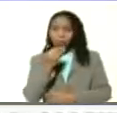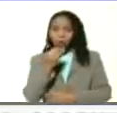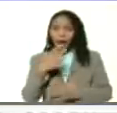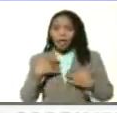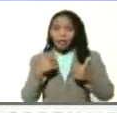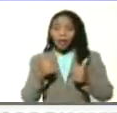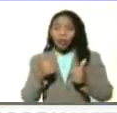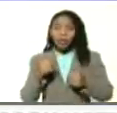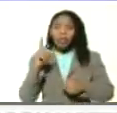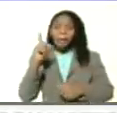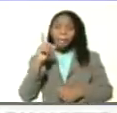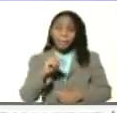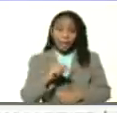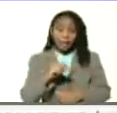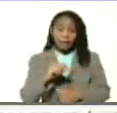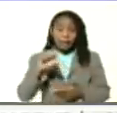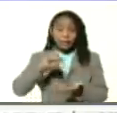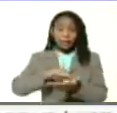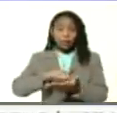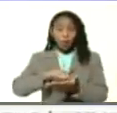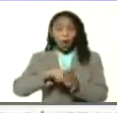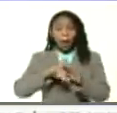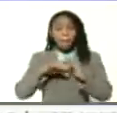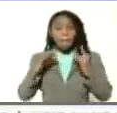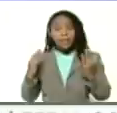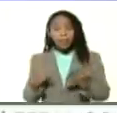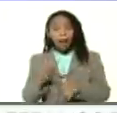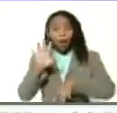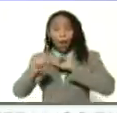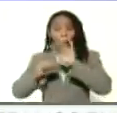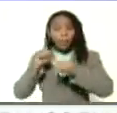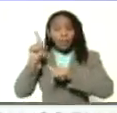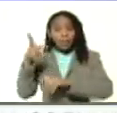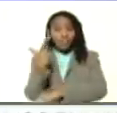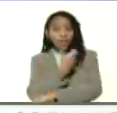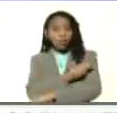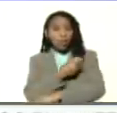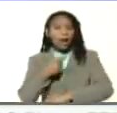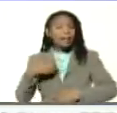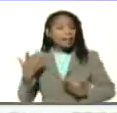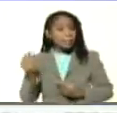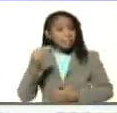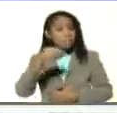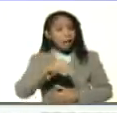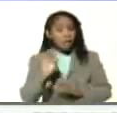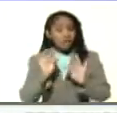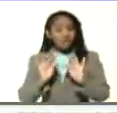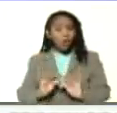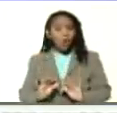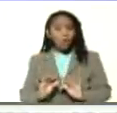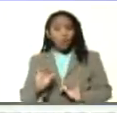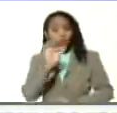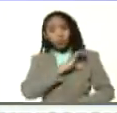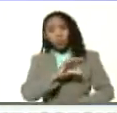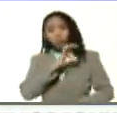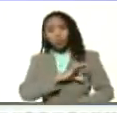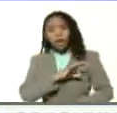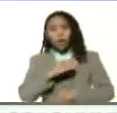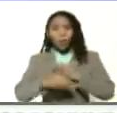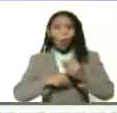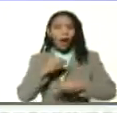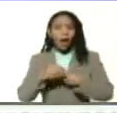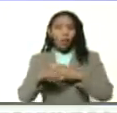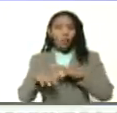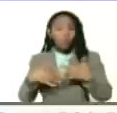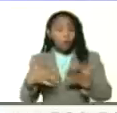salud y también en medio de la pandemia a la compra de estas vacunas, que además de manera soberana lo hará cuando sea